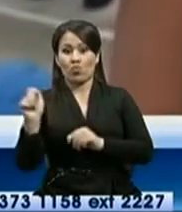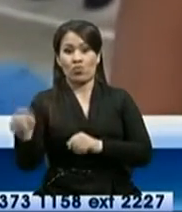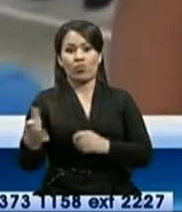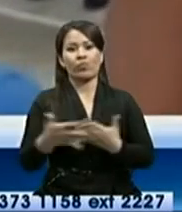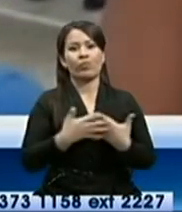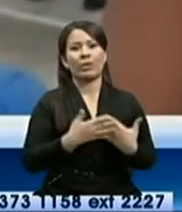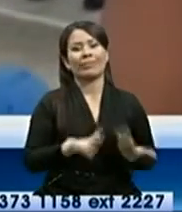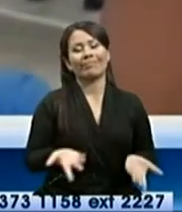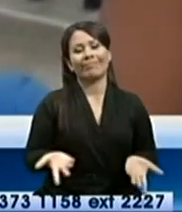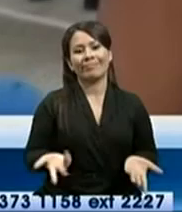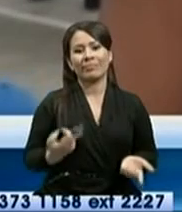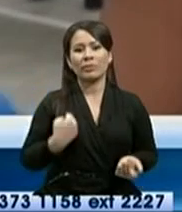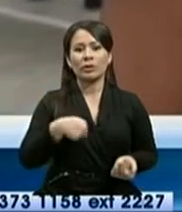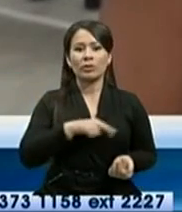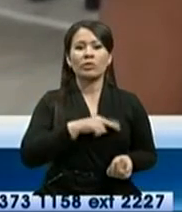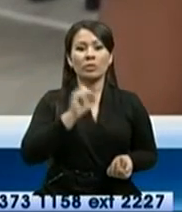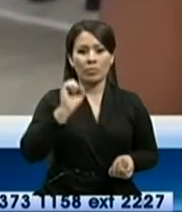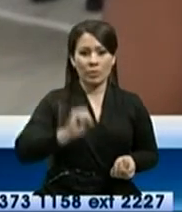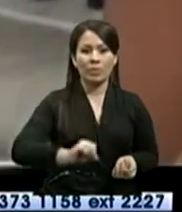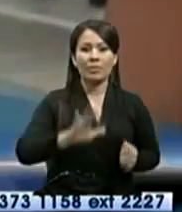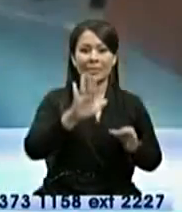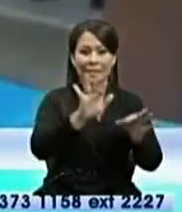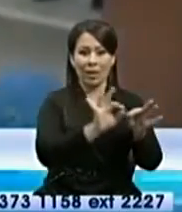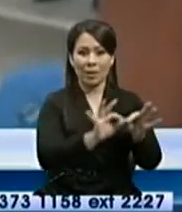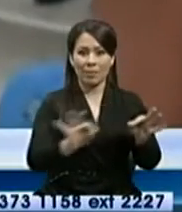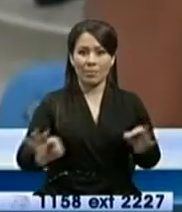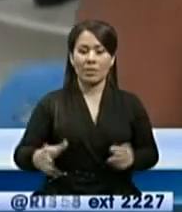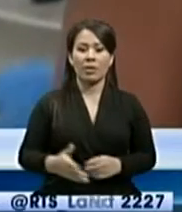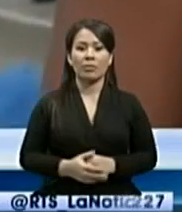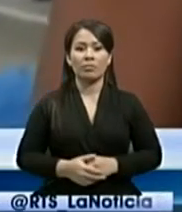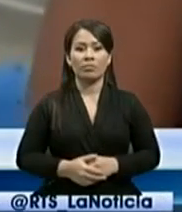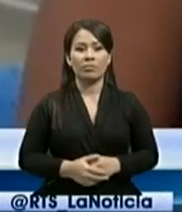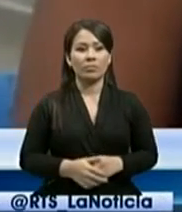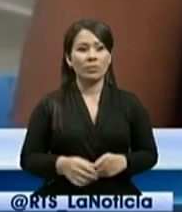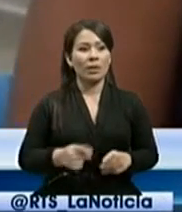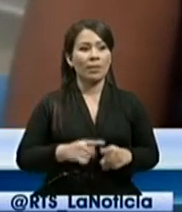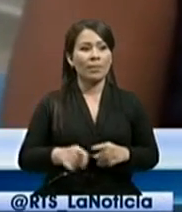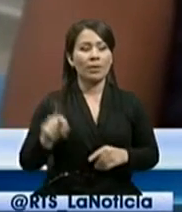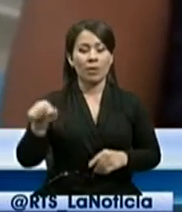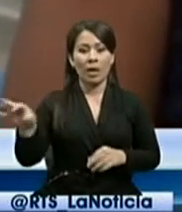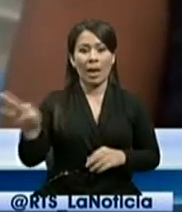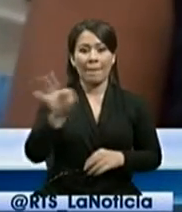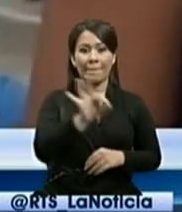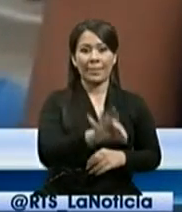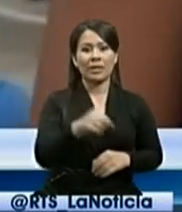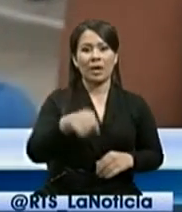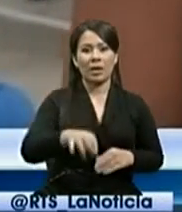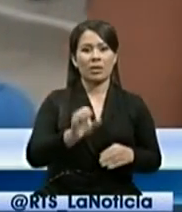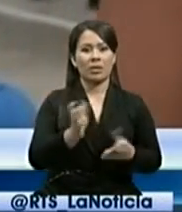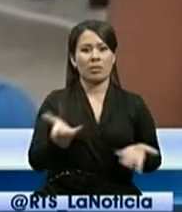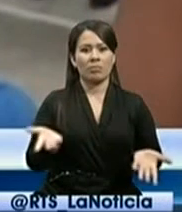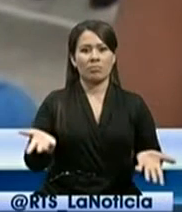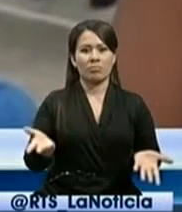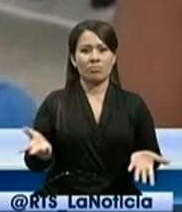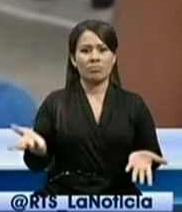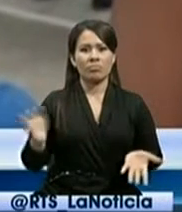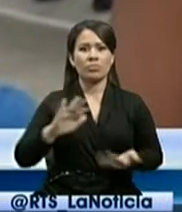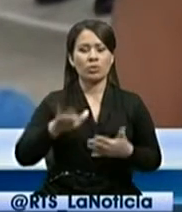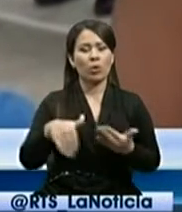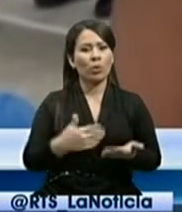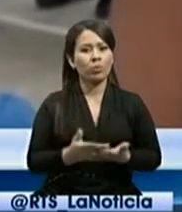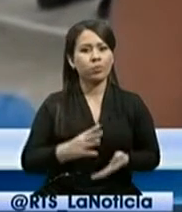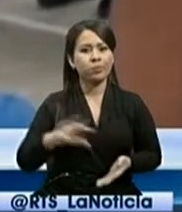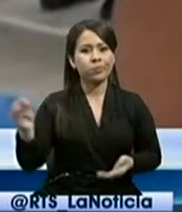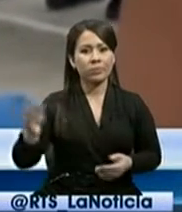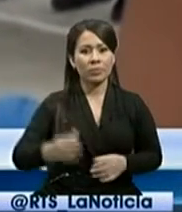tenemos un reglamento de 0,5 millas que no entran en los municipios. Desgraciadamente se meten dentro de las 5 millas y depredan todo.